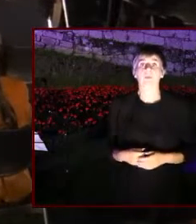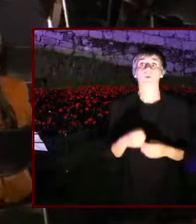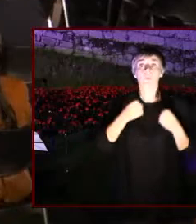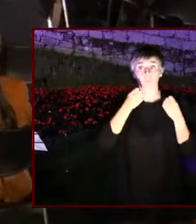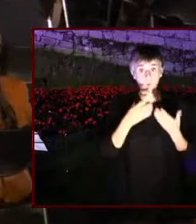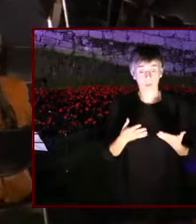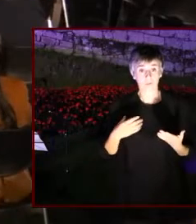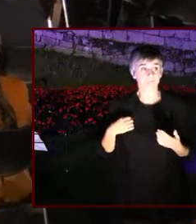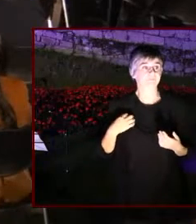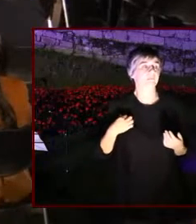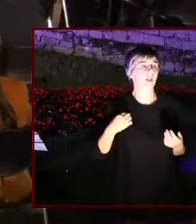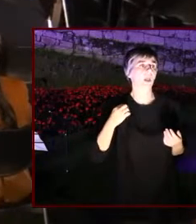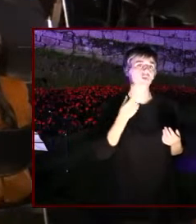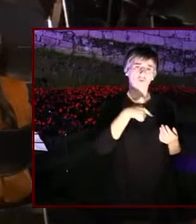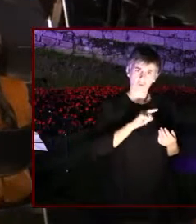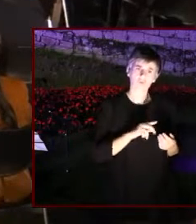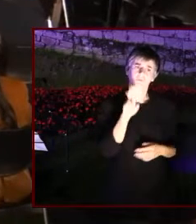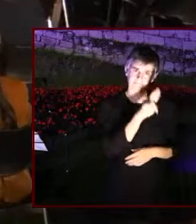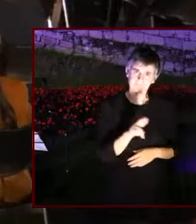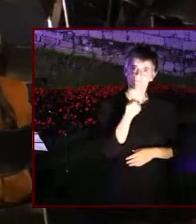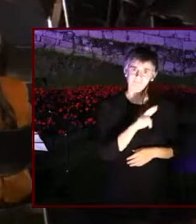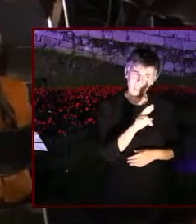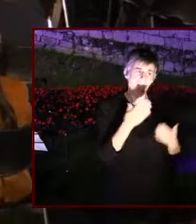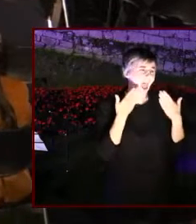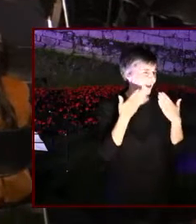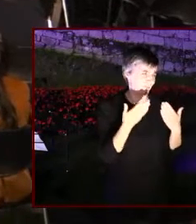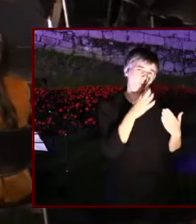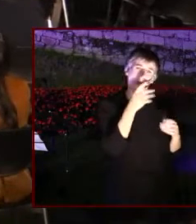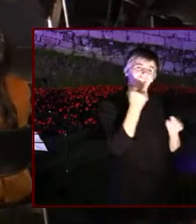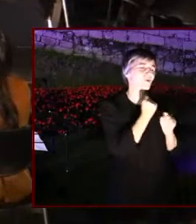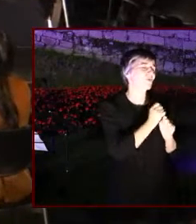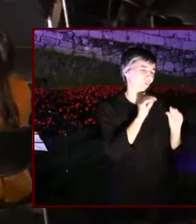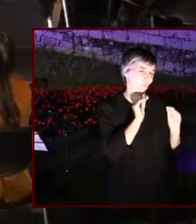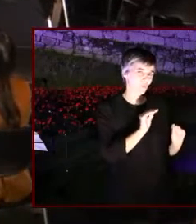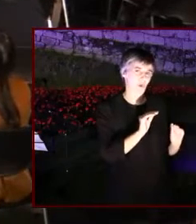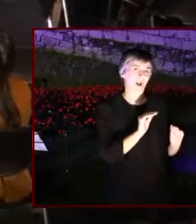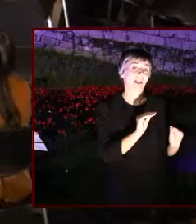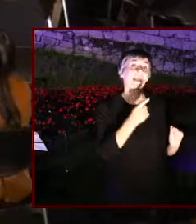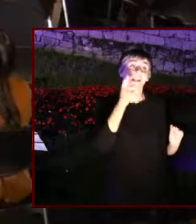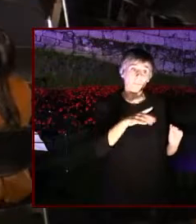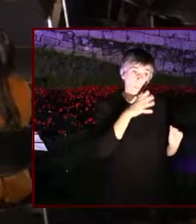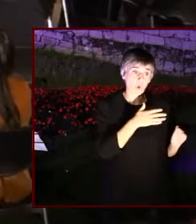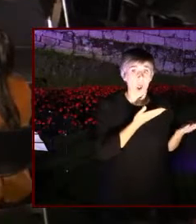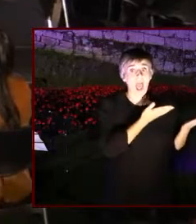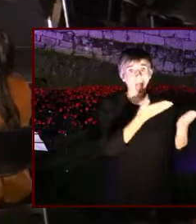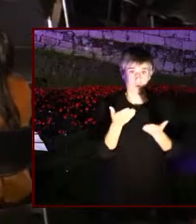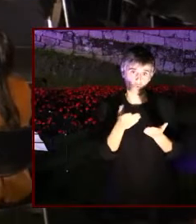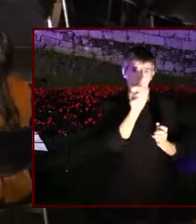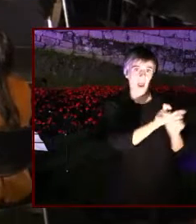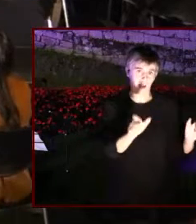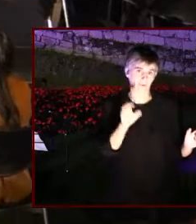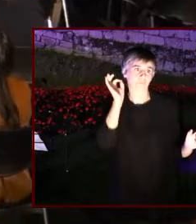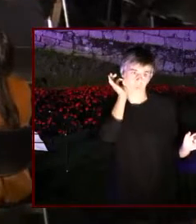Bueno, nos insistimos no noso agradecemento polo teu traballo e tamén pois por axudar estas mozas para